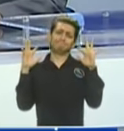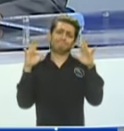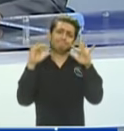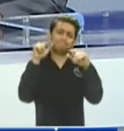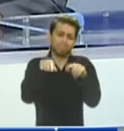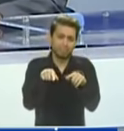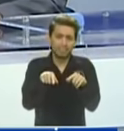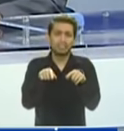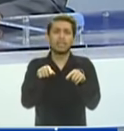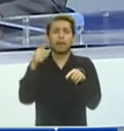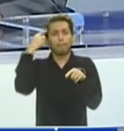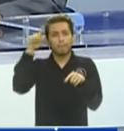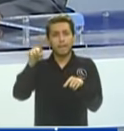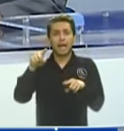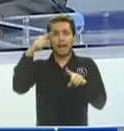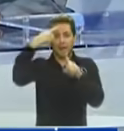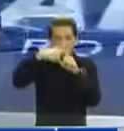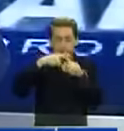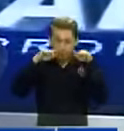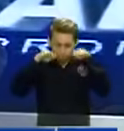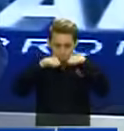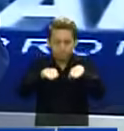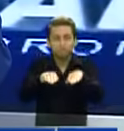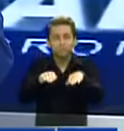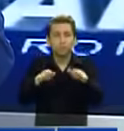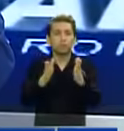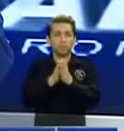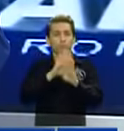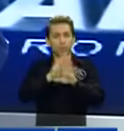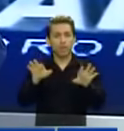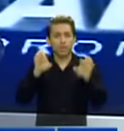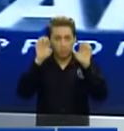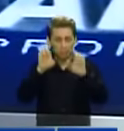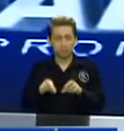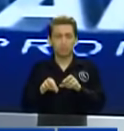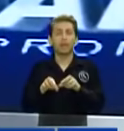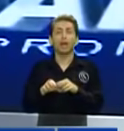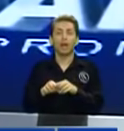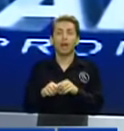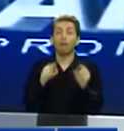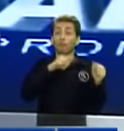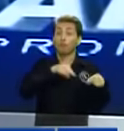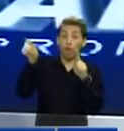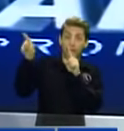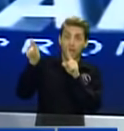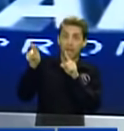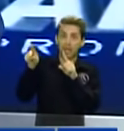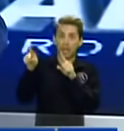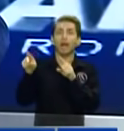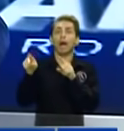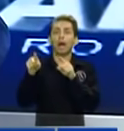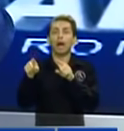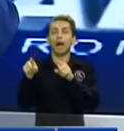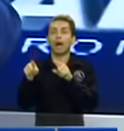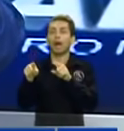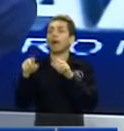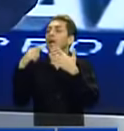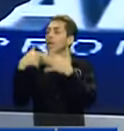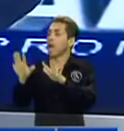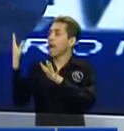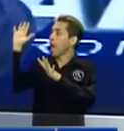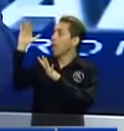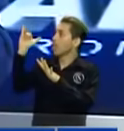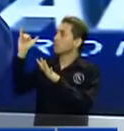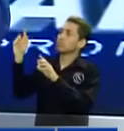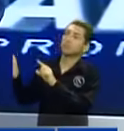apuñuzcados. La gente no le gusta esa palabra, pero sí existe. Van y se van a Teculután unos familiares